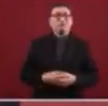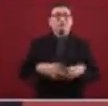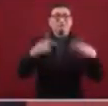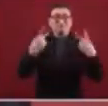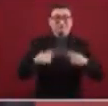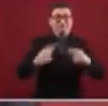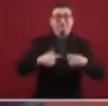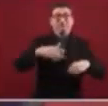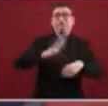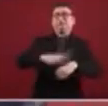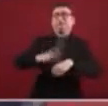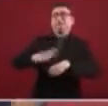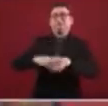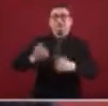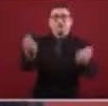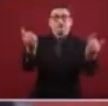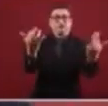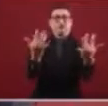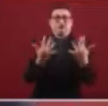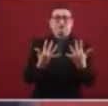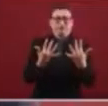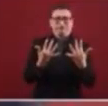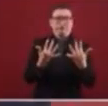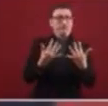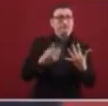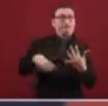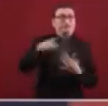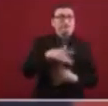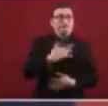convocar a un acto, porque como había miedo,